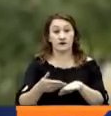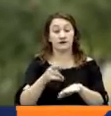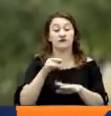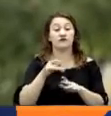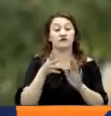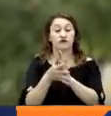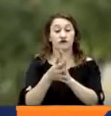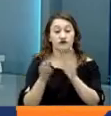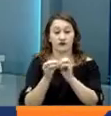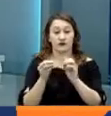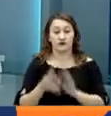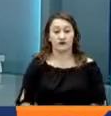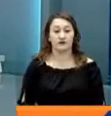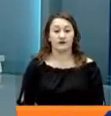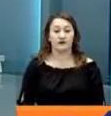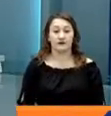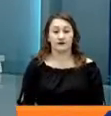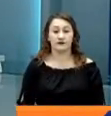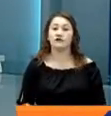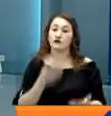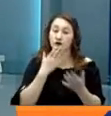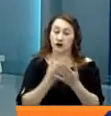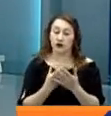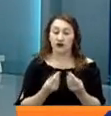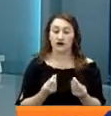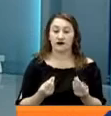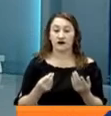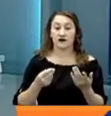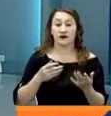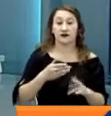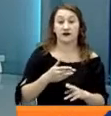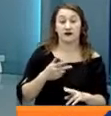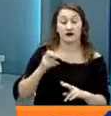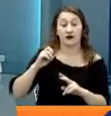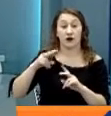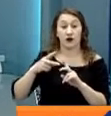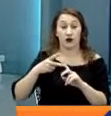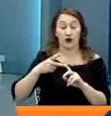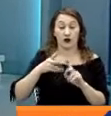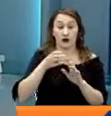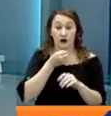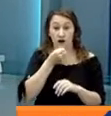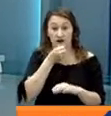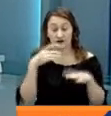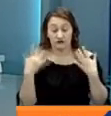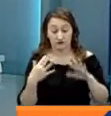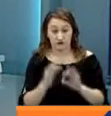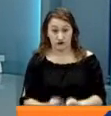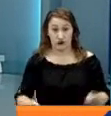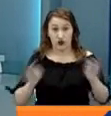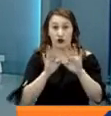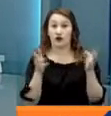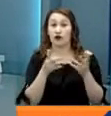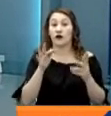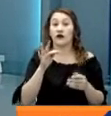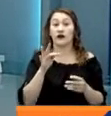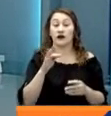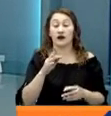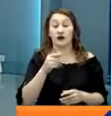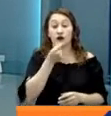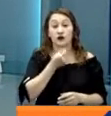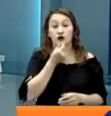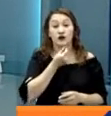esta importante información. Juan Sebastián, muchas gracias. La segunda noticia importante: en Teusaquillo, centro de